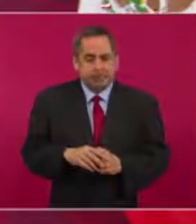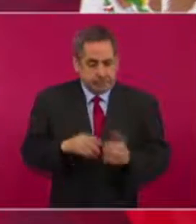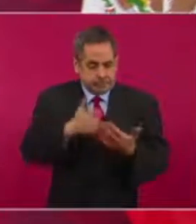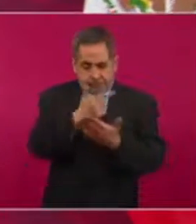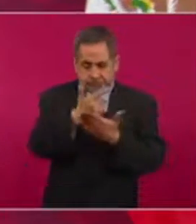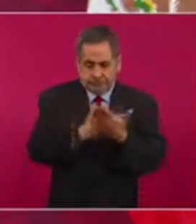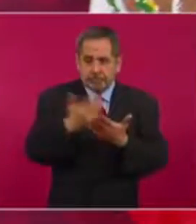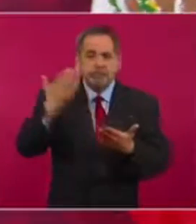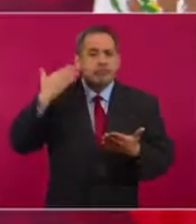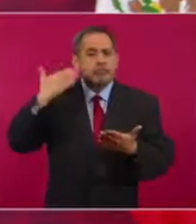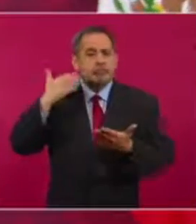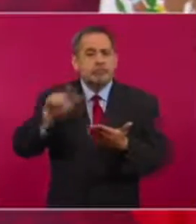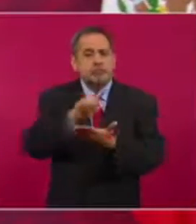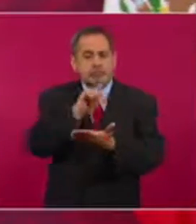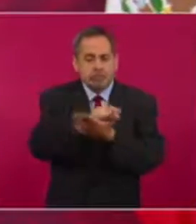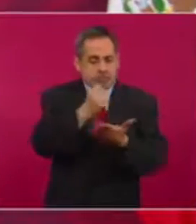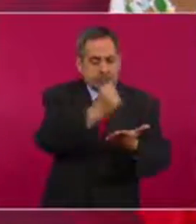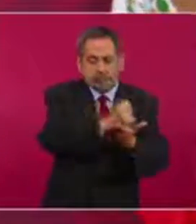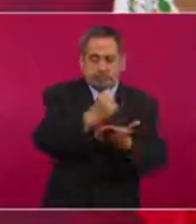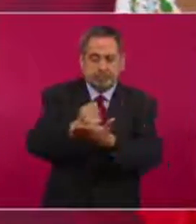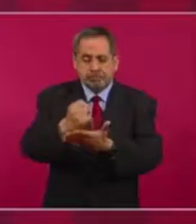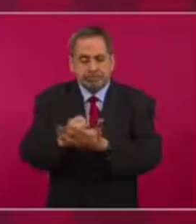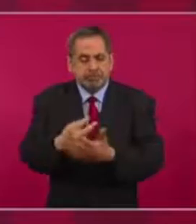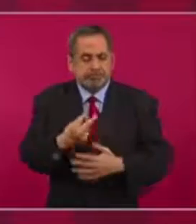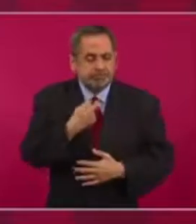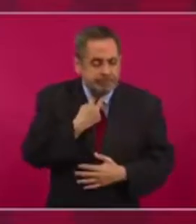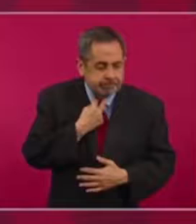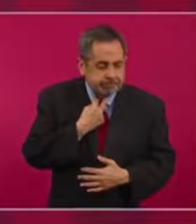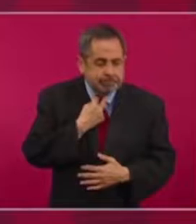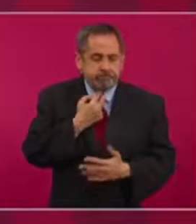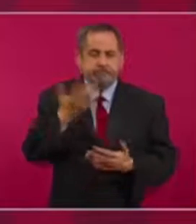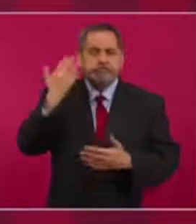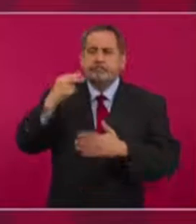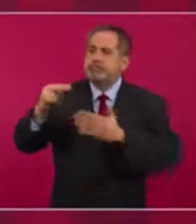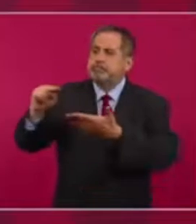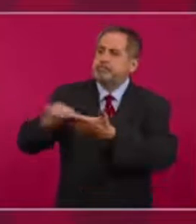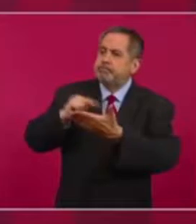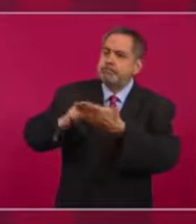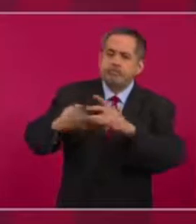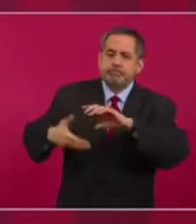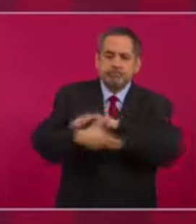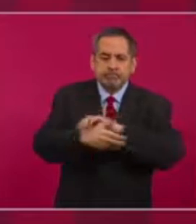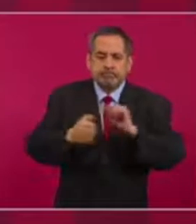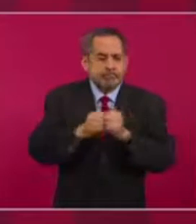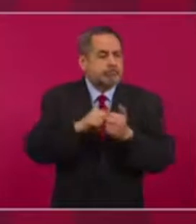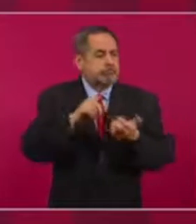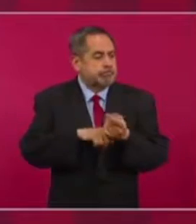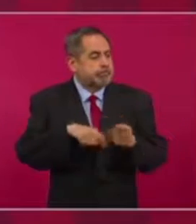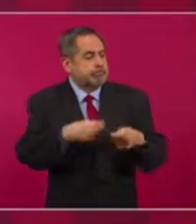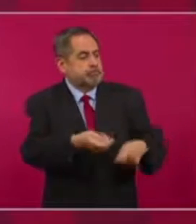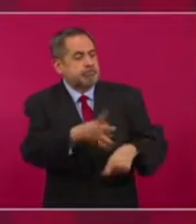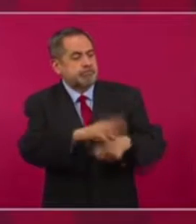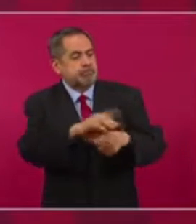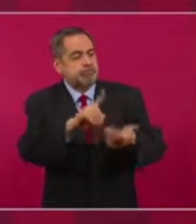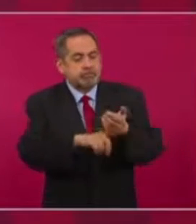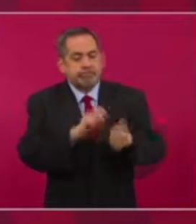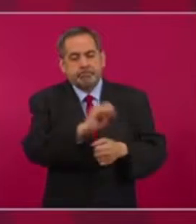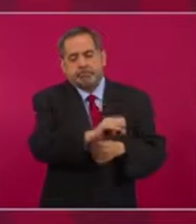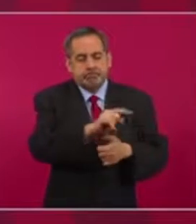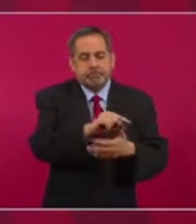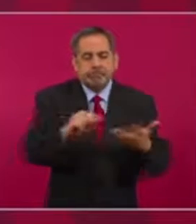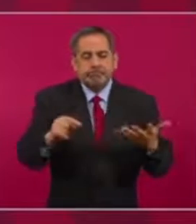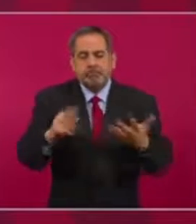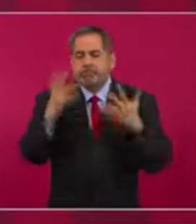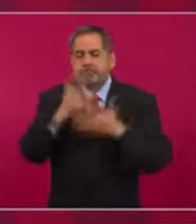legal, me refiero a que se firmaron acuerdos con esas concesiones